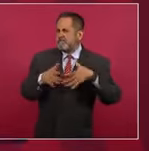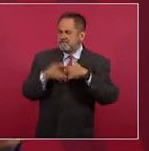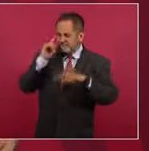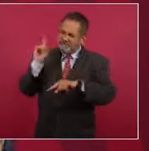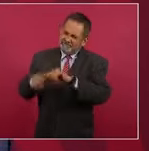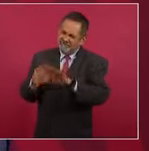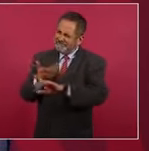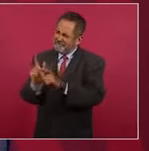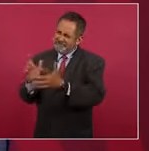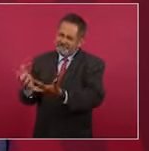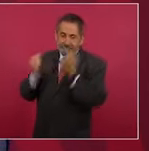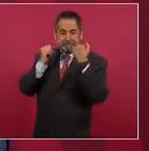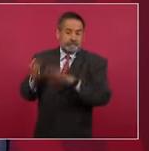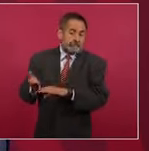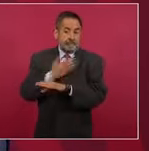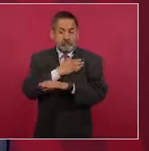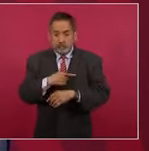un comando,